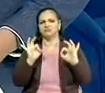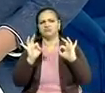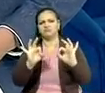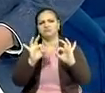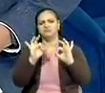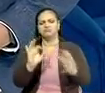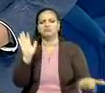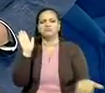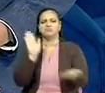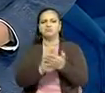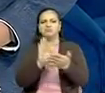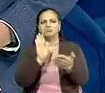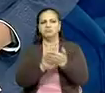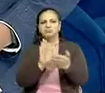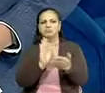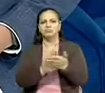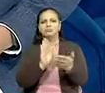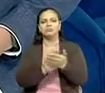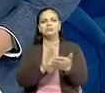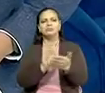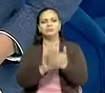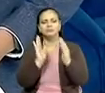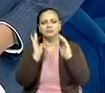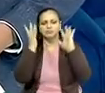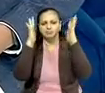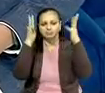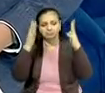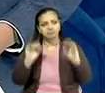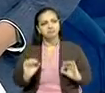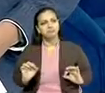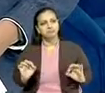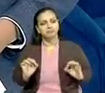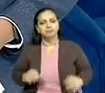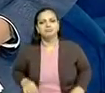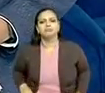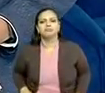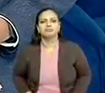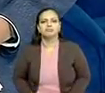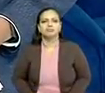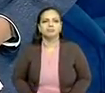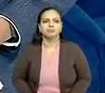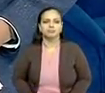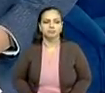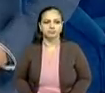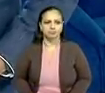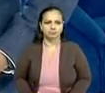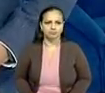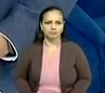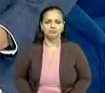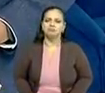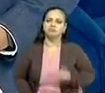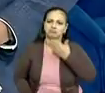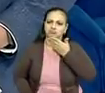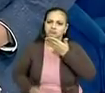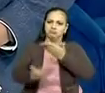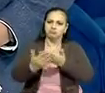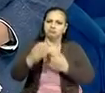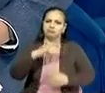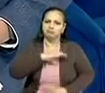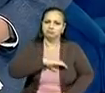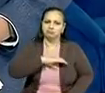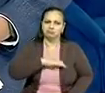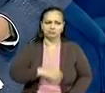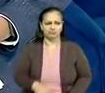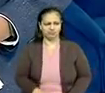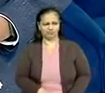2. Ha dado resultados positivos. Y hablando, mi querido... ¡Gracias, Topaco! ¡Dios mío! Eso, muy bien. Y